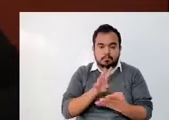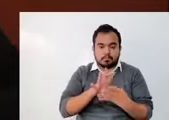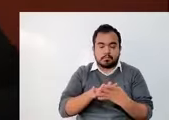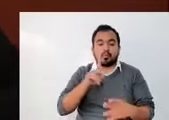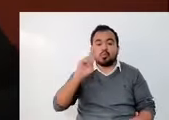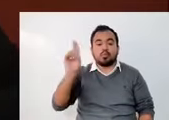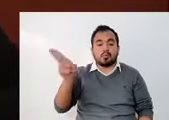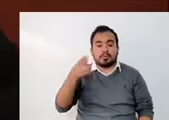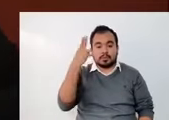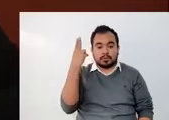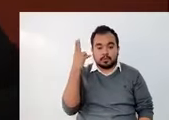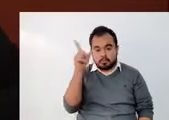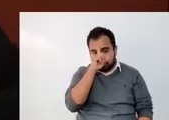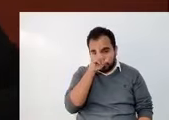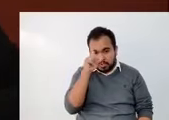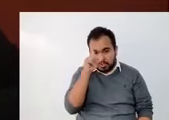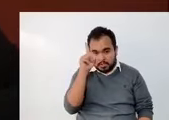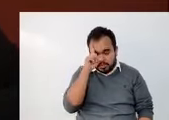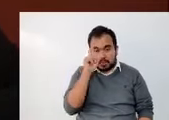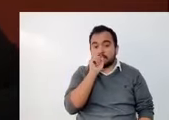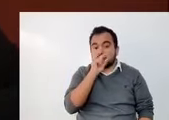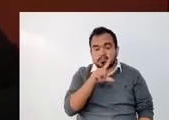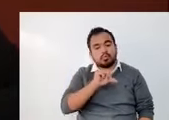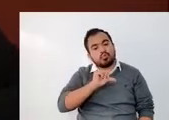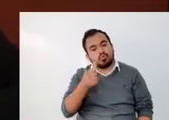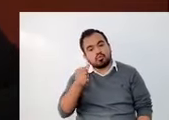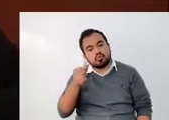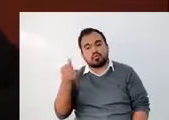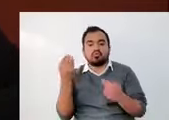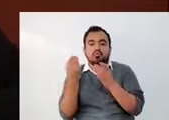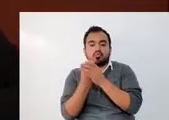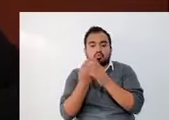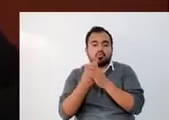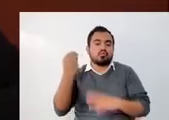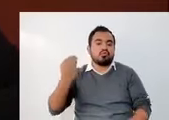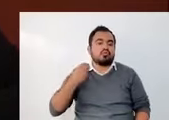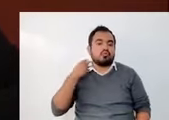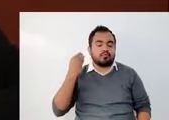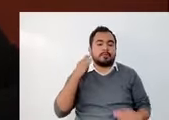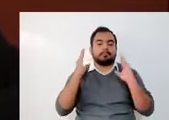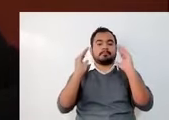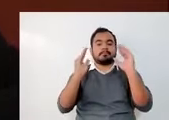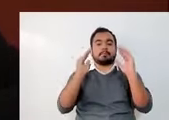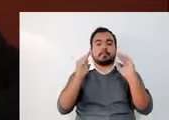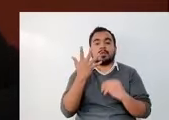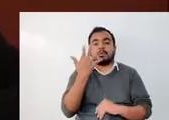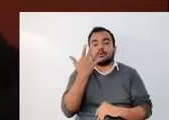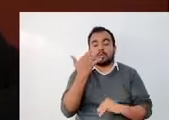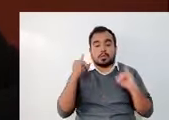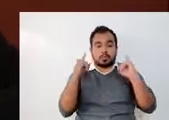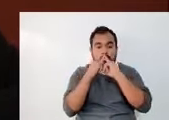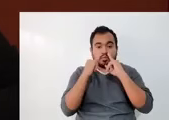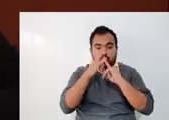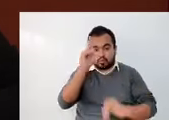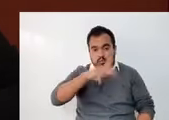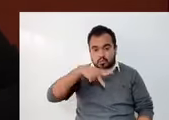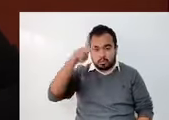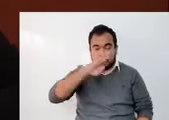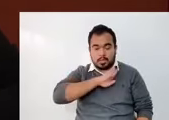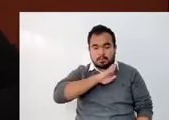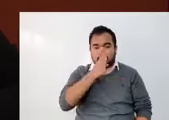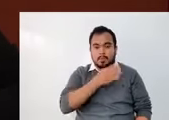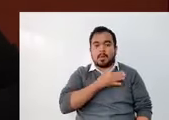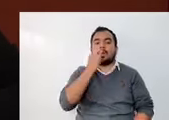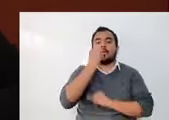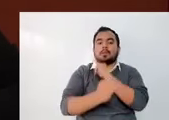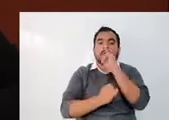Madrid, así como de numerosos cursos y conferencias que ha impartido en más de 50 instituciones españolas e internacionales.